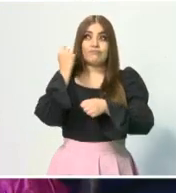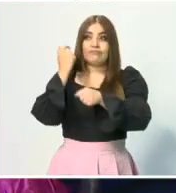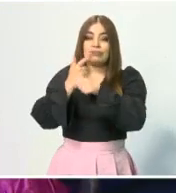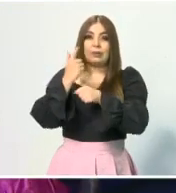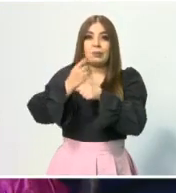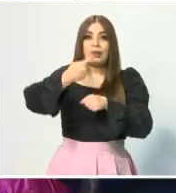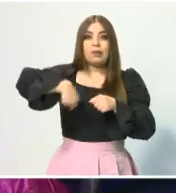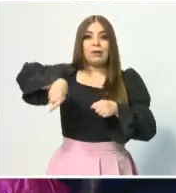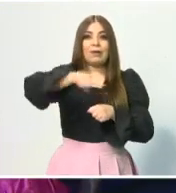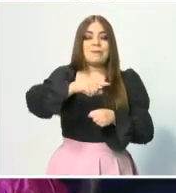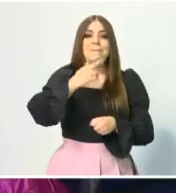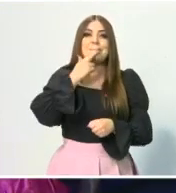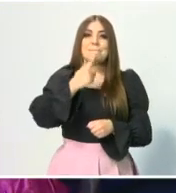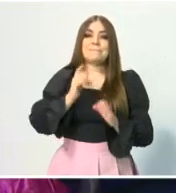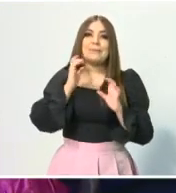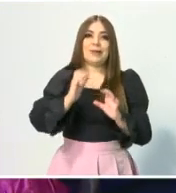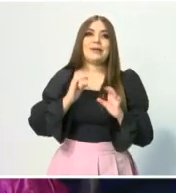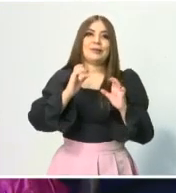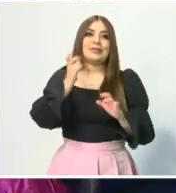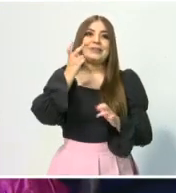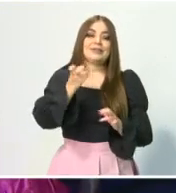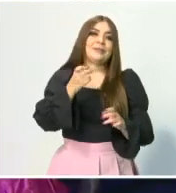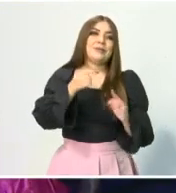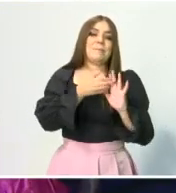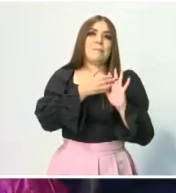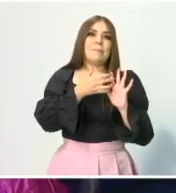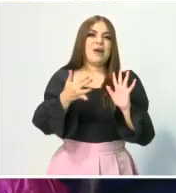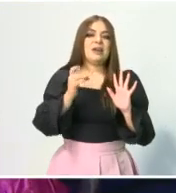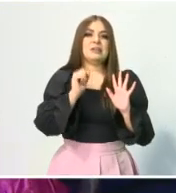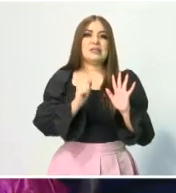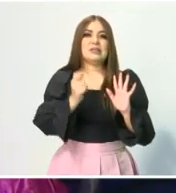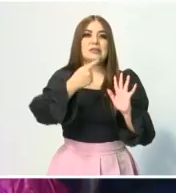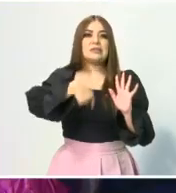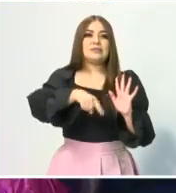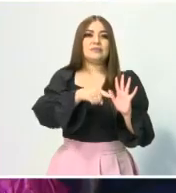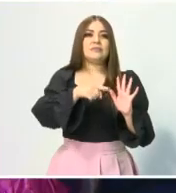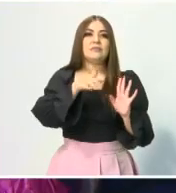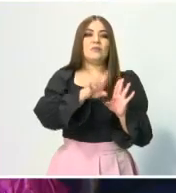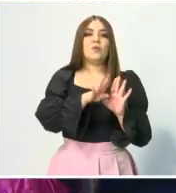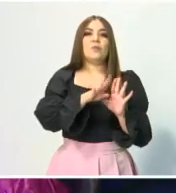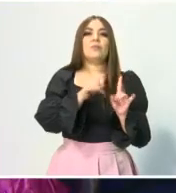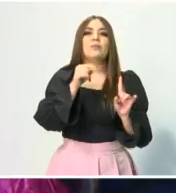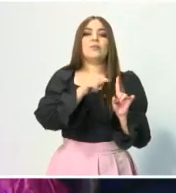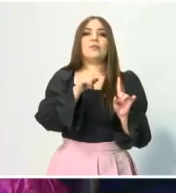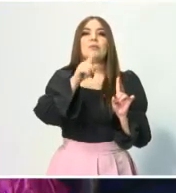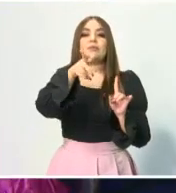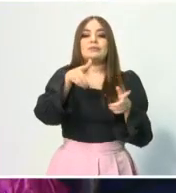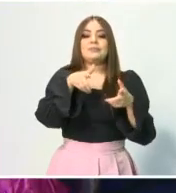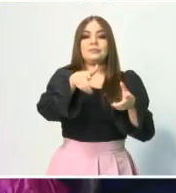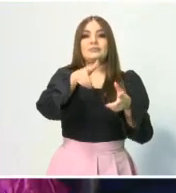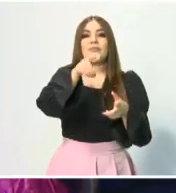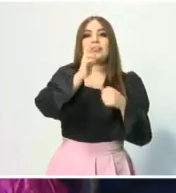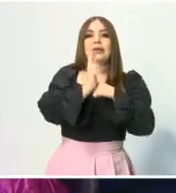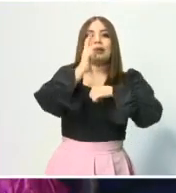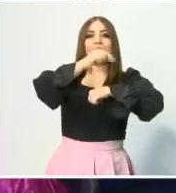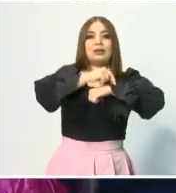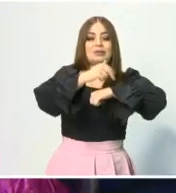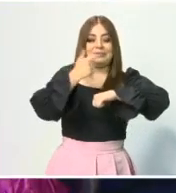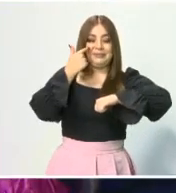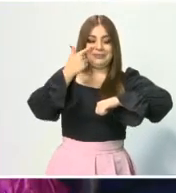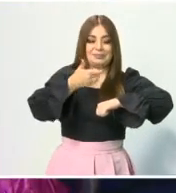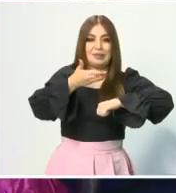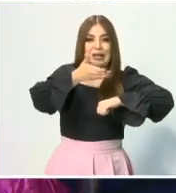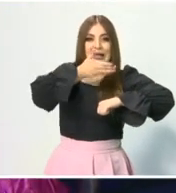es nuestra mejor protección. Los paquetes se realizan en Matriz, sobre Boulevard Revolución, frente al área de urgencias